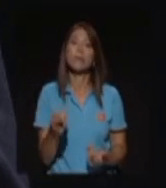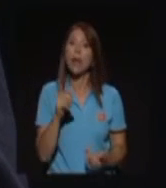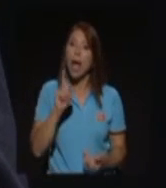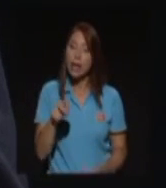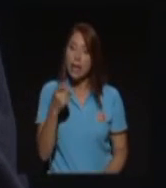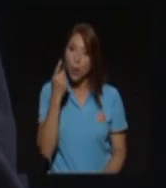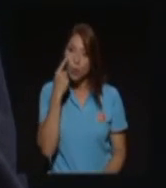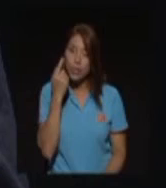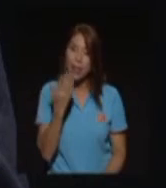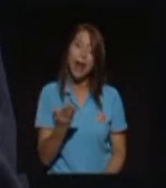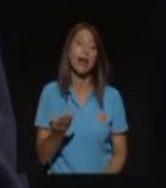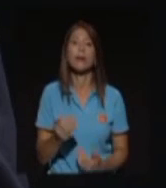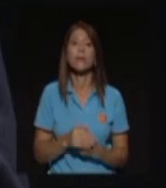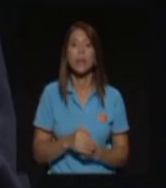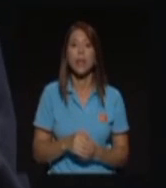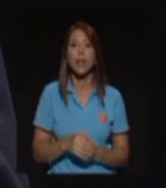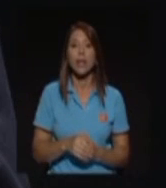considerar de que